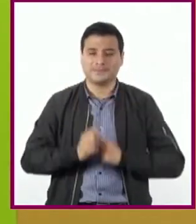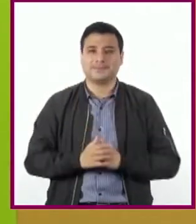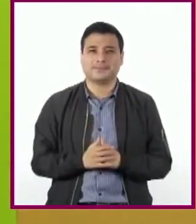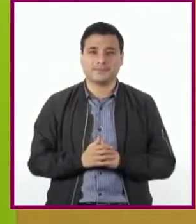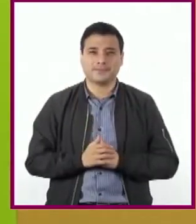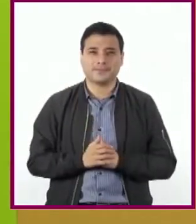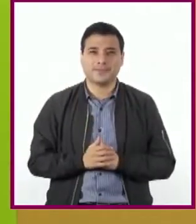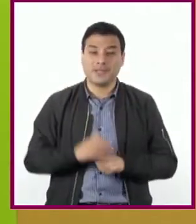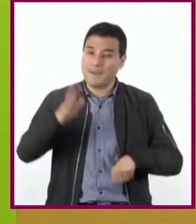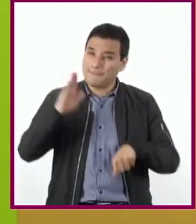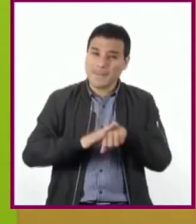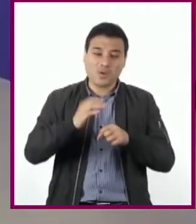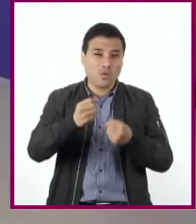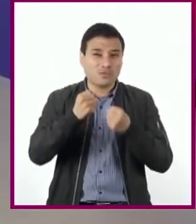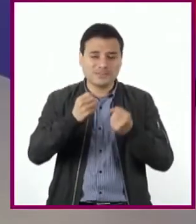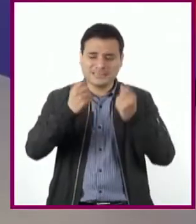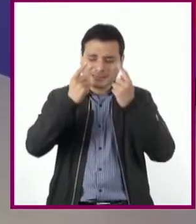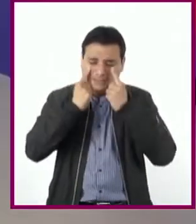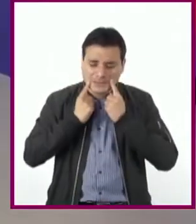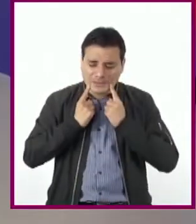Y aún más fuerte.